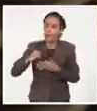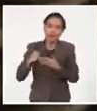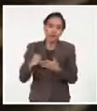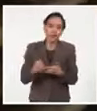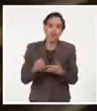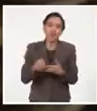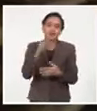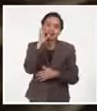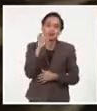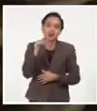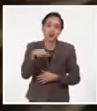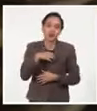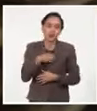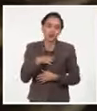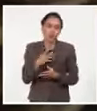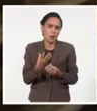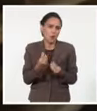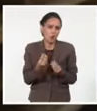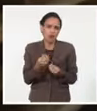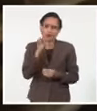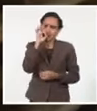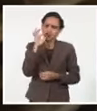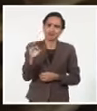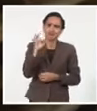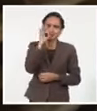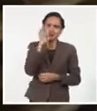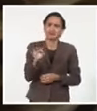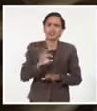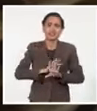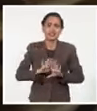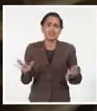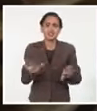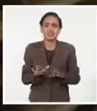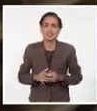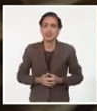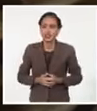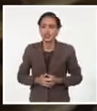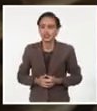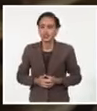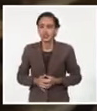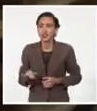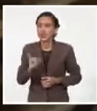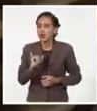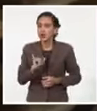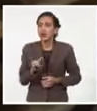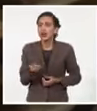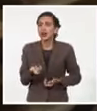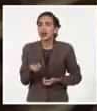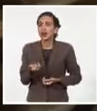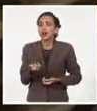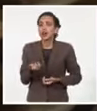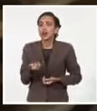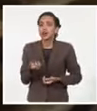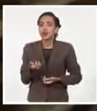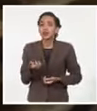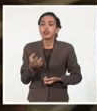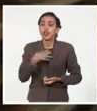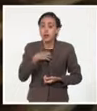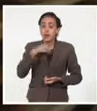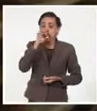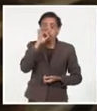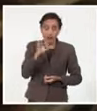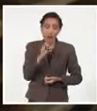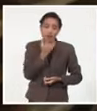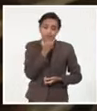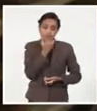Hoy contamos con un gran volumen de tabaco recuperado y un gran volumen también, aunque tenemos un gran volumen de tabaco